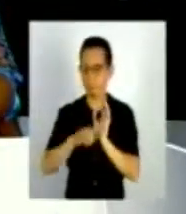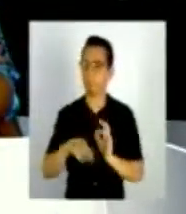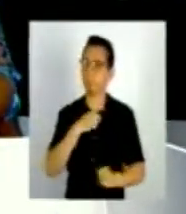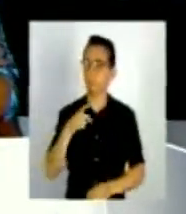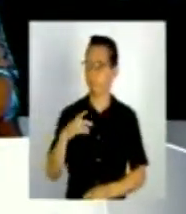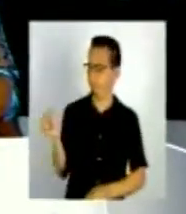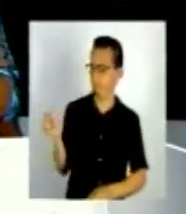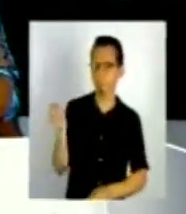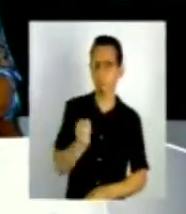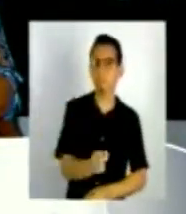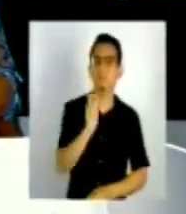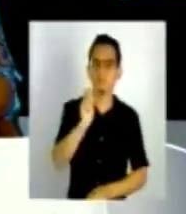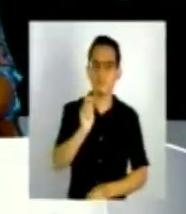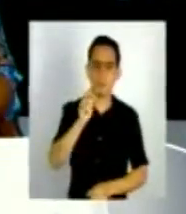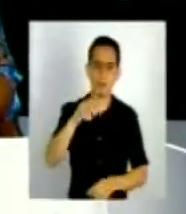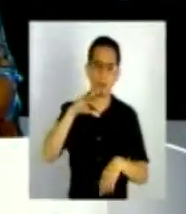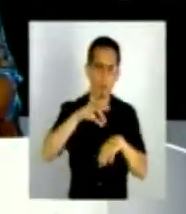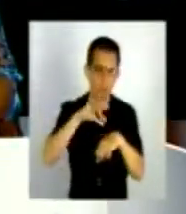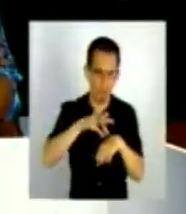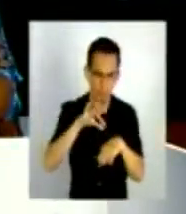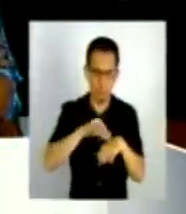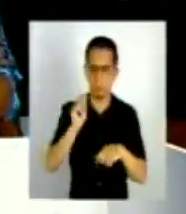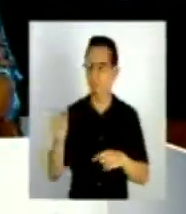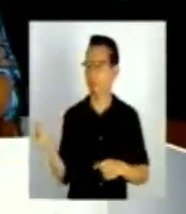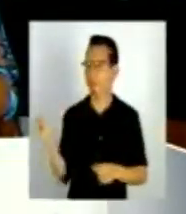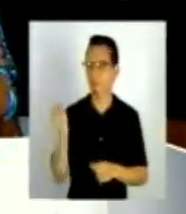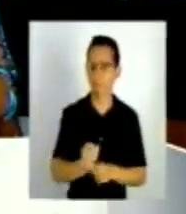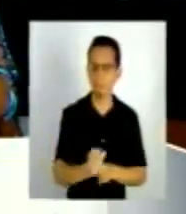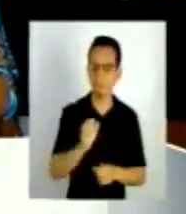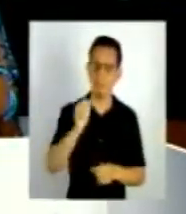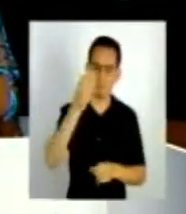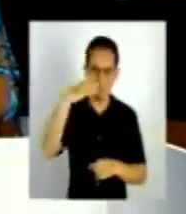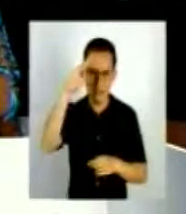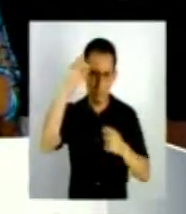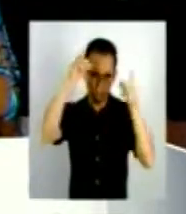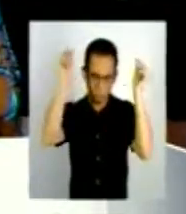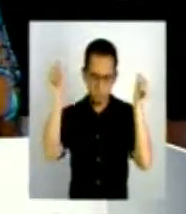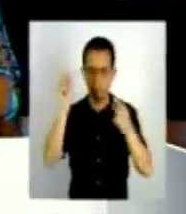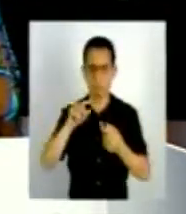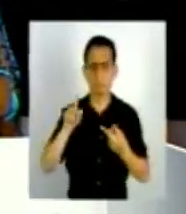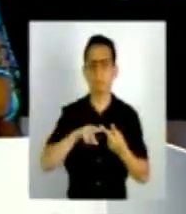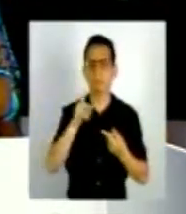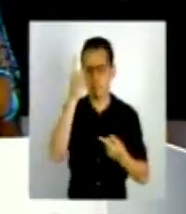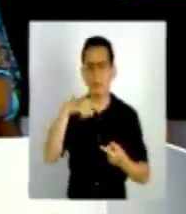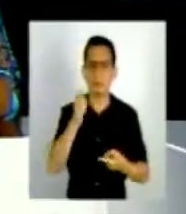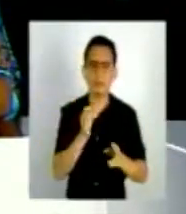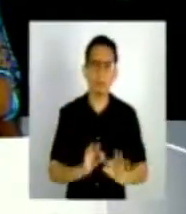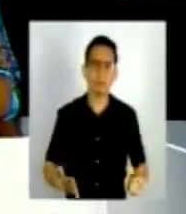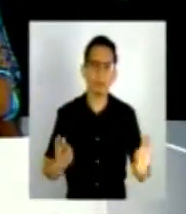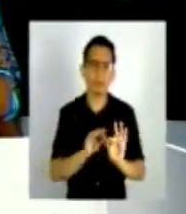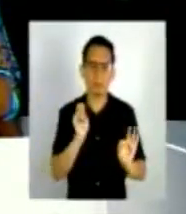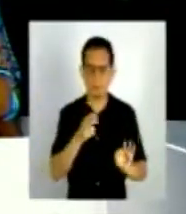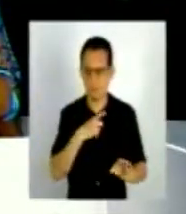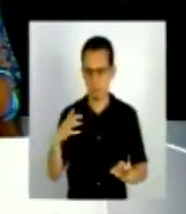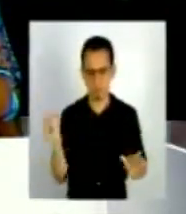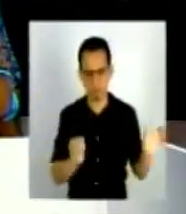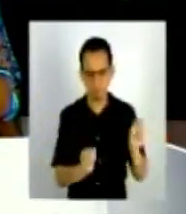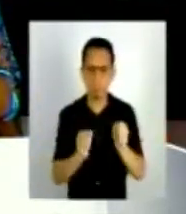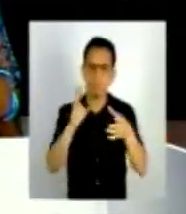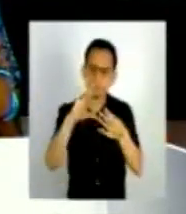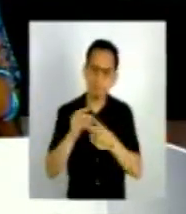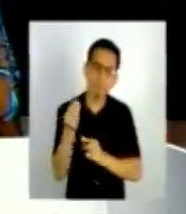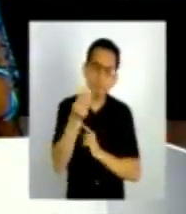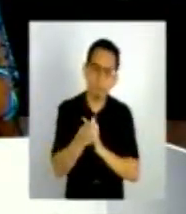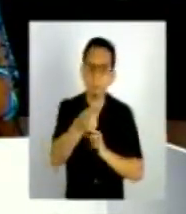debate. Como recordará, el lunes pasado iniciamos con el análisis de lo que plantearon en materia de derechos